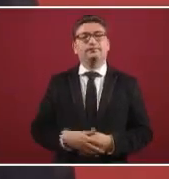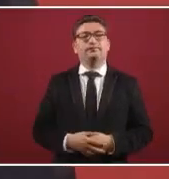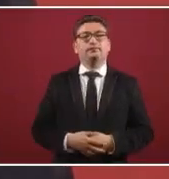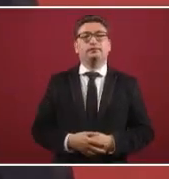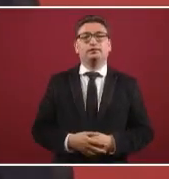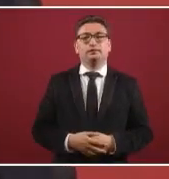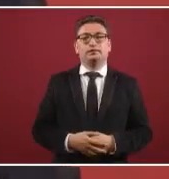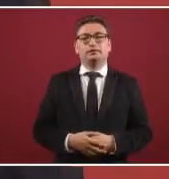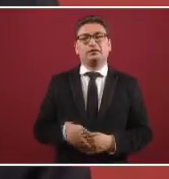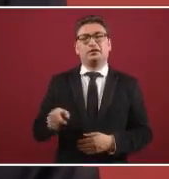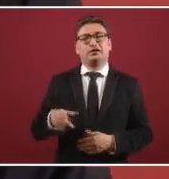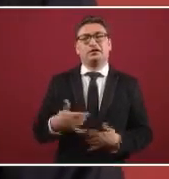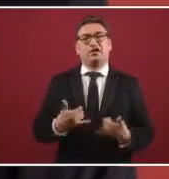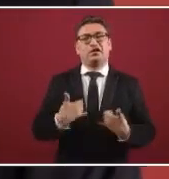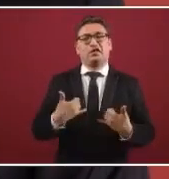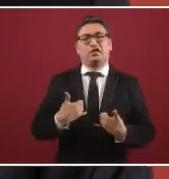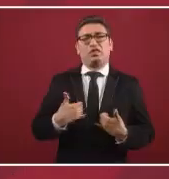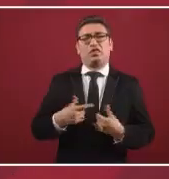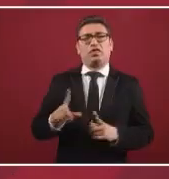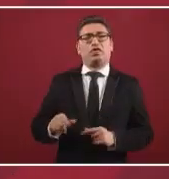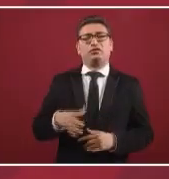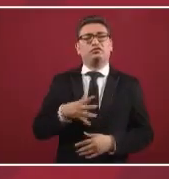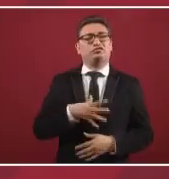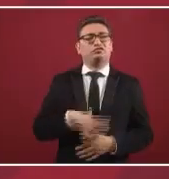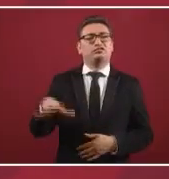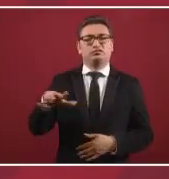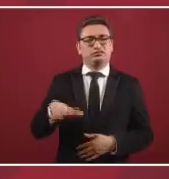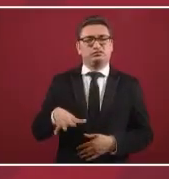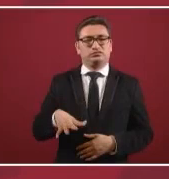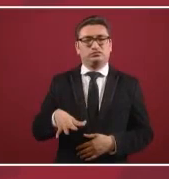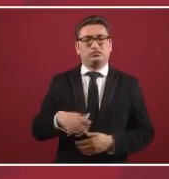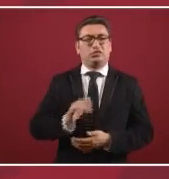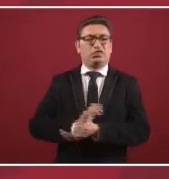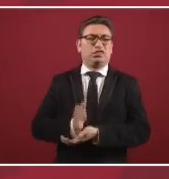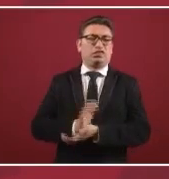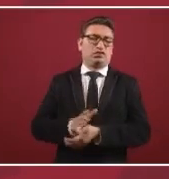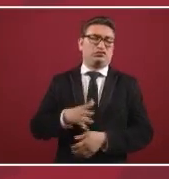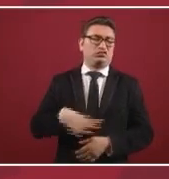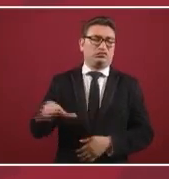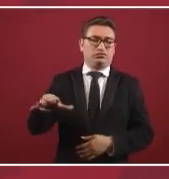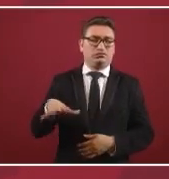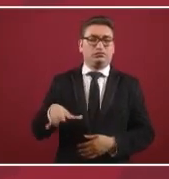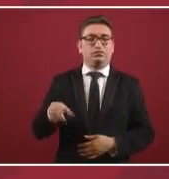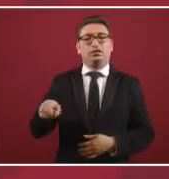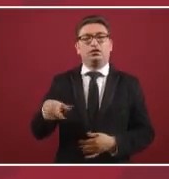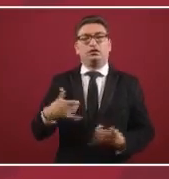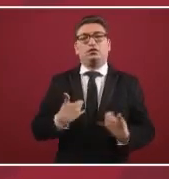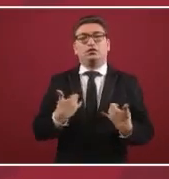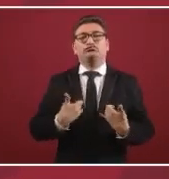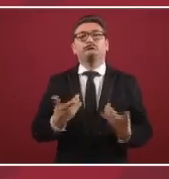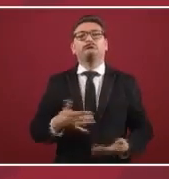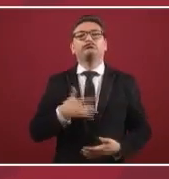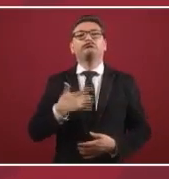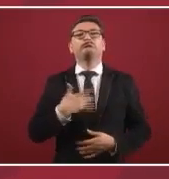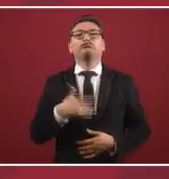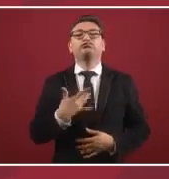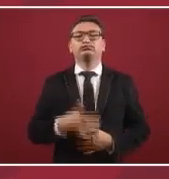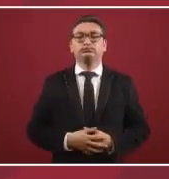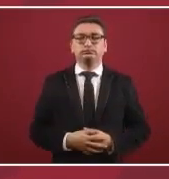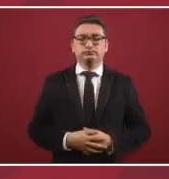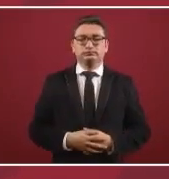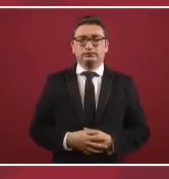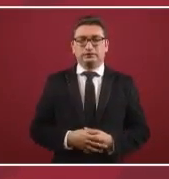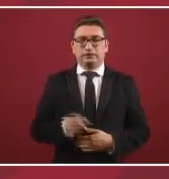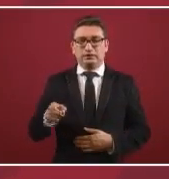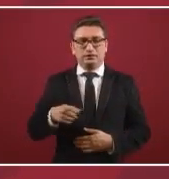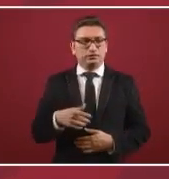si se le margina, si se le discrimina, se le deja sin la posibilidad